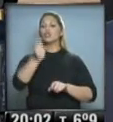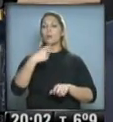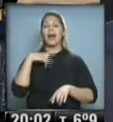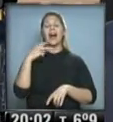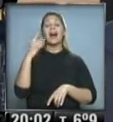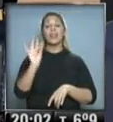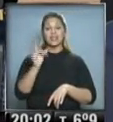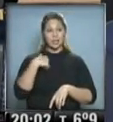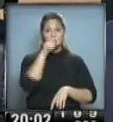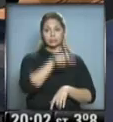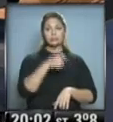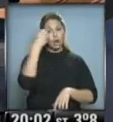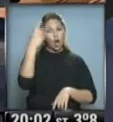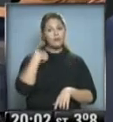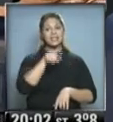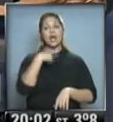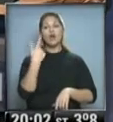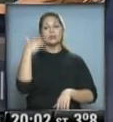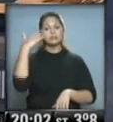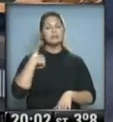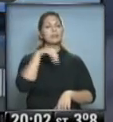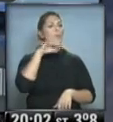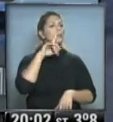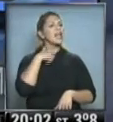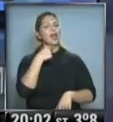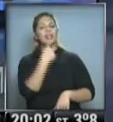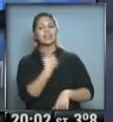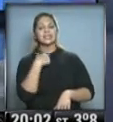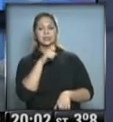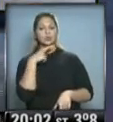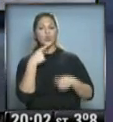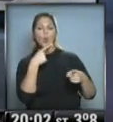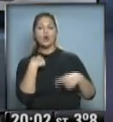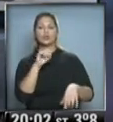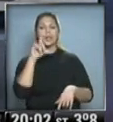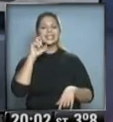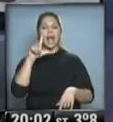otros oficiales de las Fuerzas Armadas. Milani había sido cuestionado por las CELS.